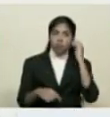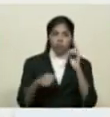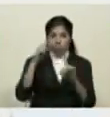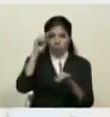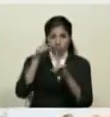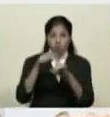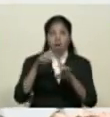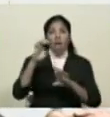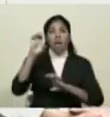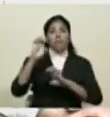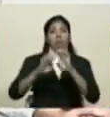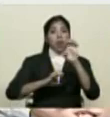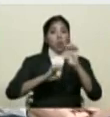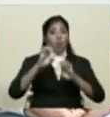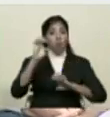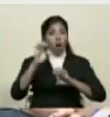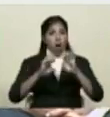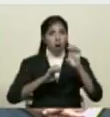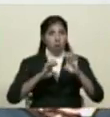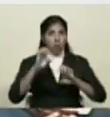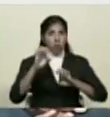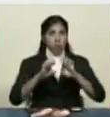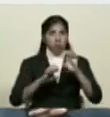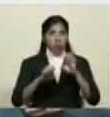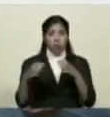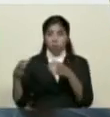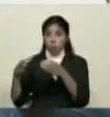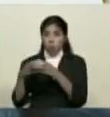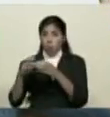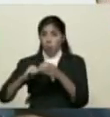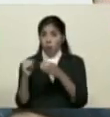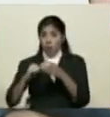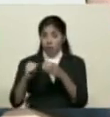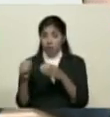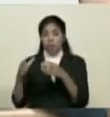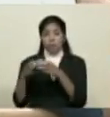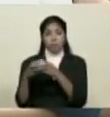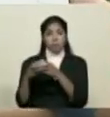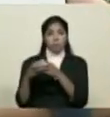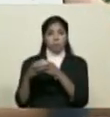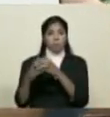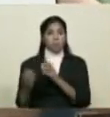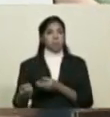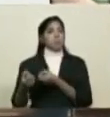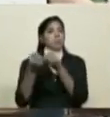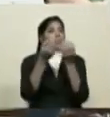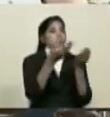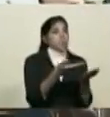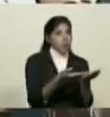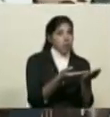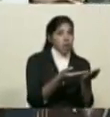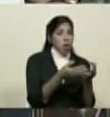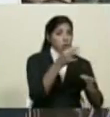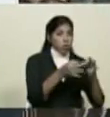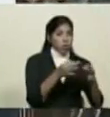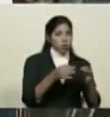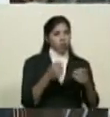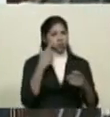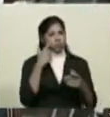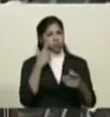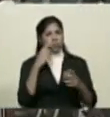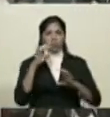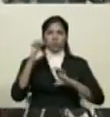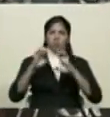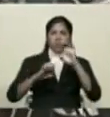cometido, lo que los cuerpos auxiliares de justicia le entregan, para ver si ese ciudadano o ciudadana,